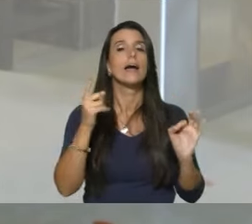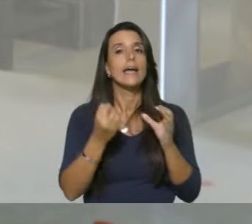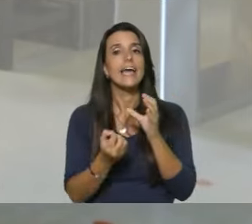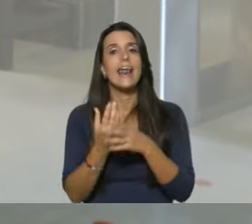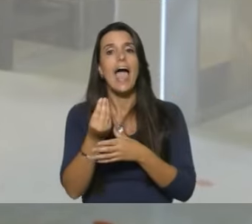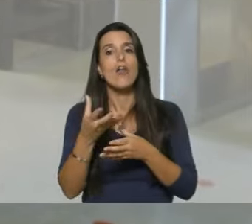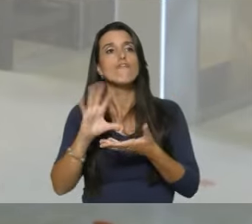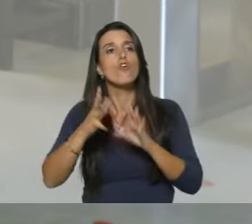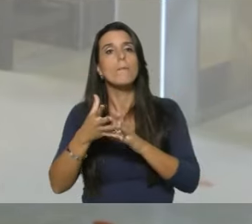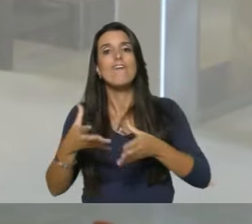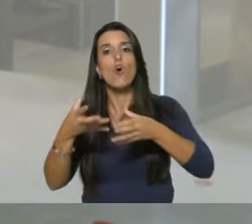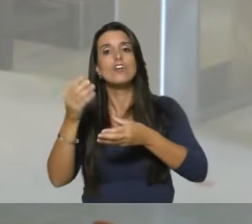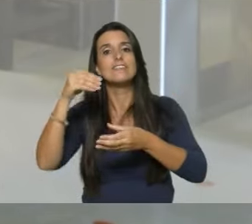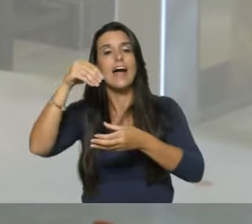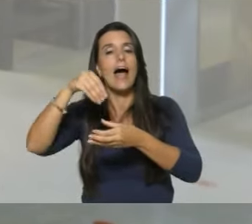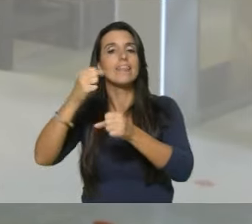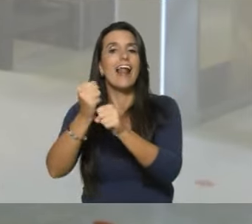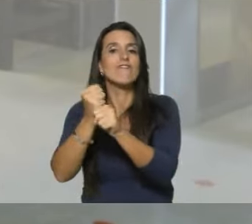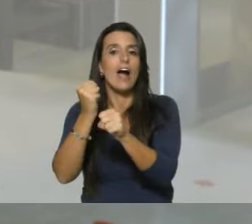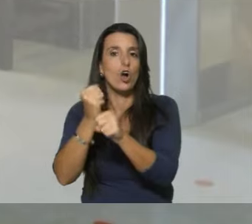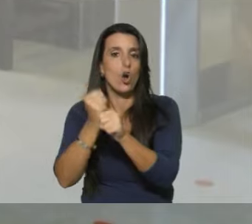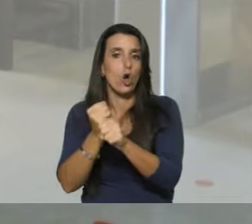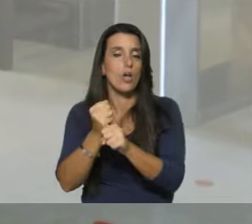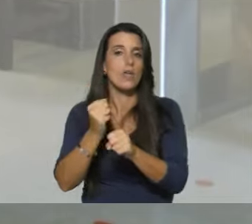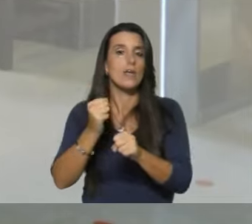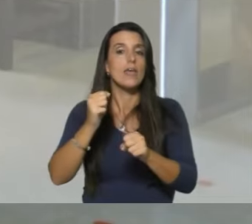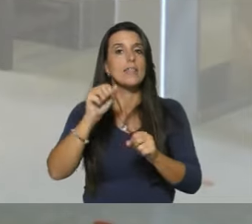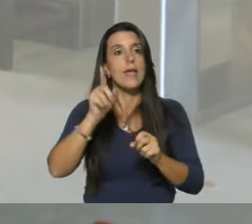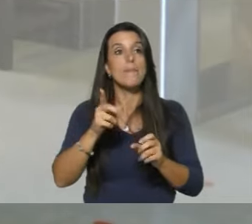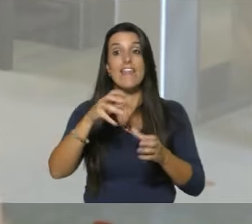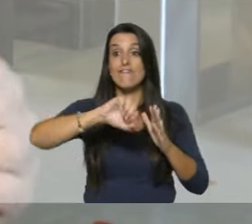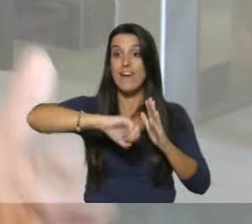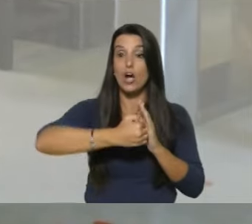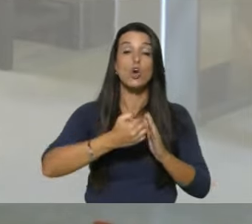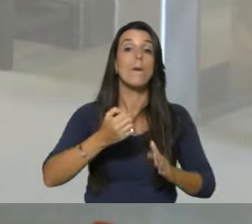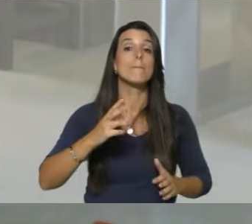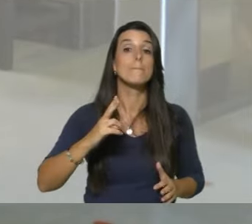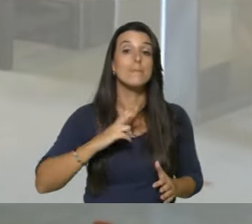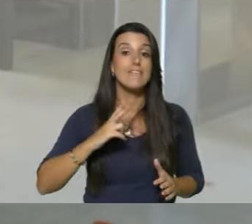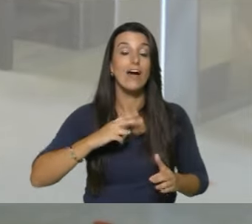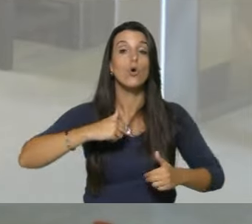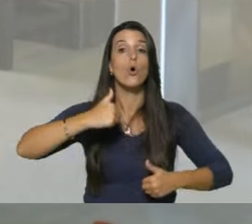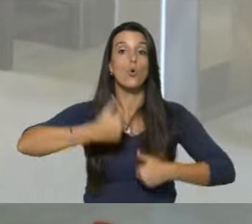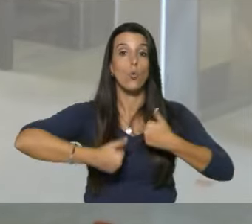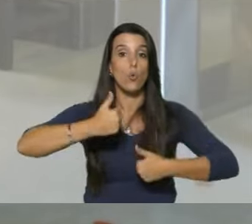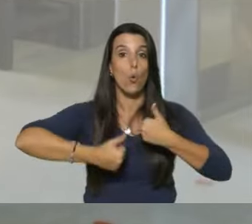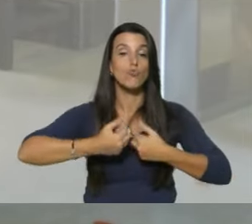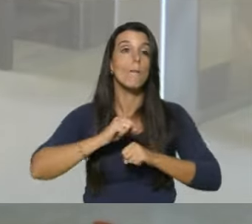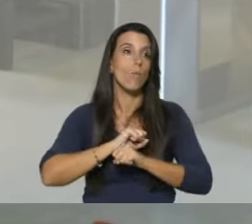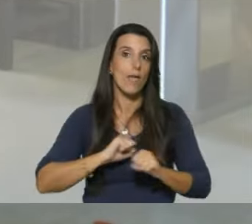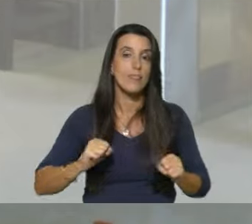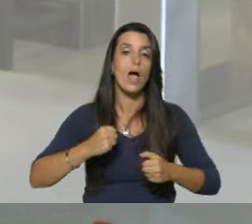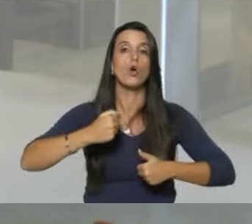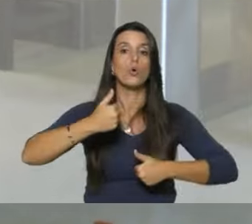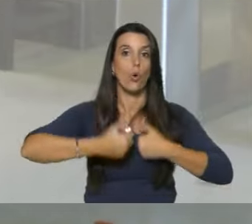una bolsa de trabajo eh instaurar En los bancos privados la figura del concurso para que sea el